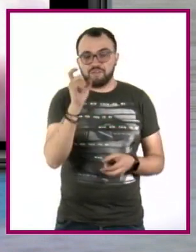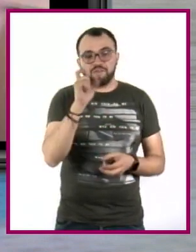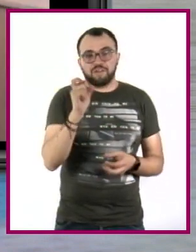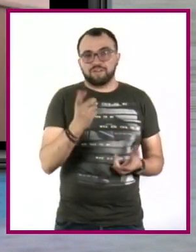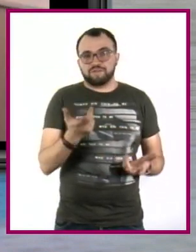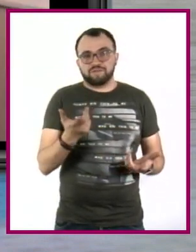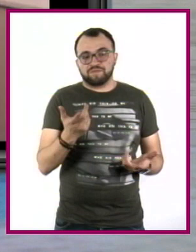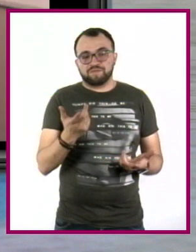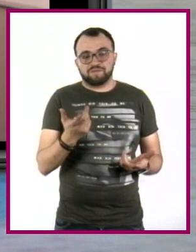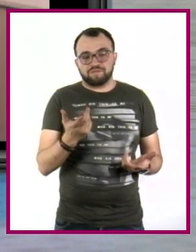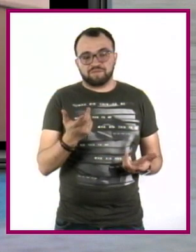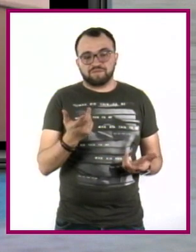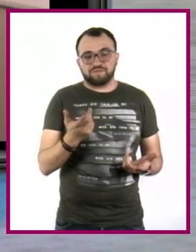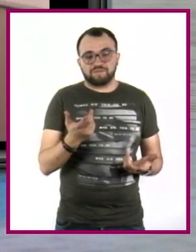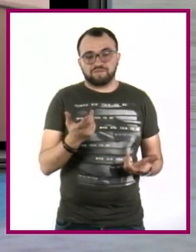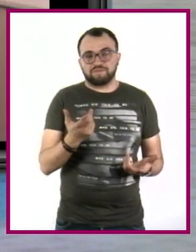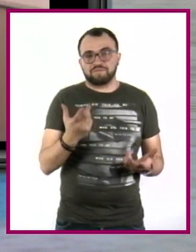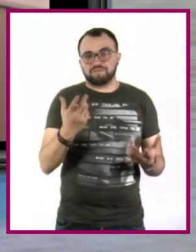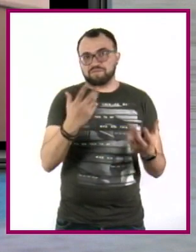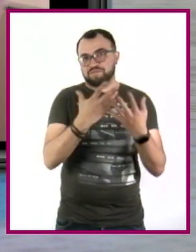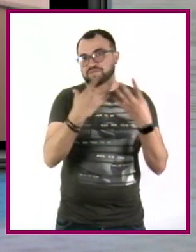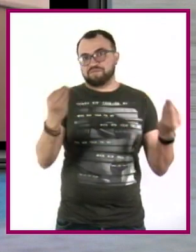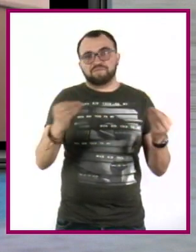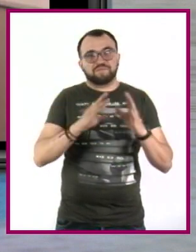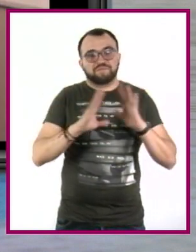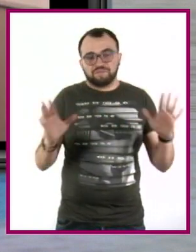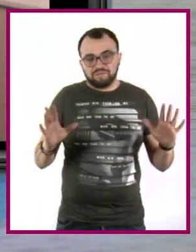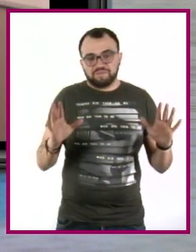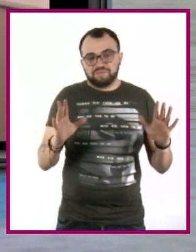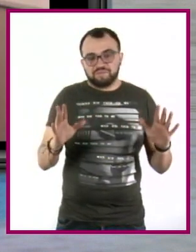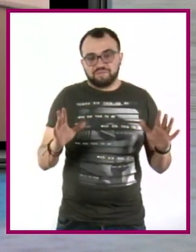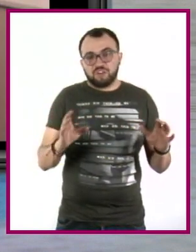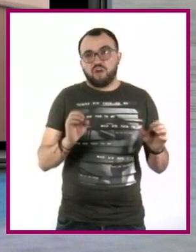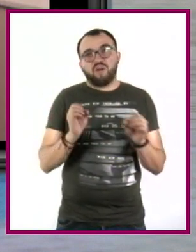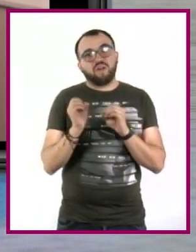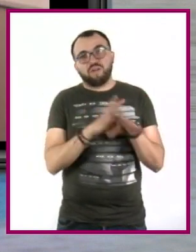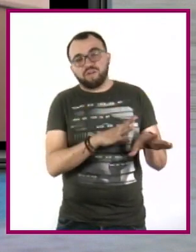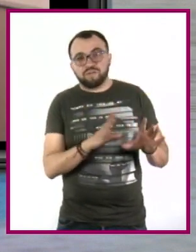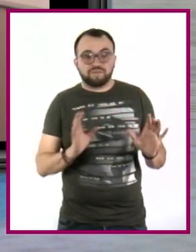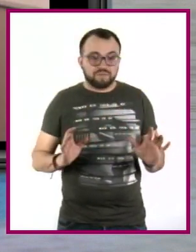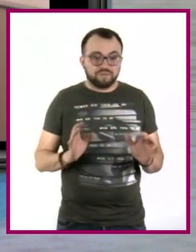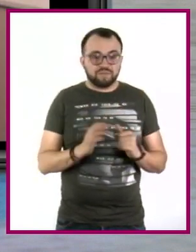la Estación Espacial Internacional, pues, digamos, se abandone, ¿sí?